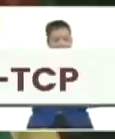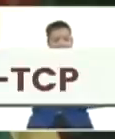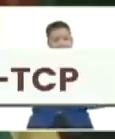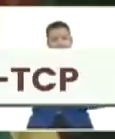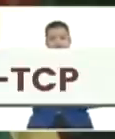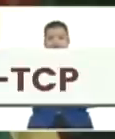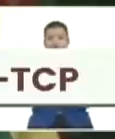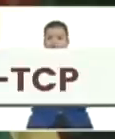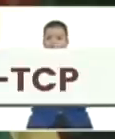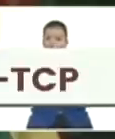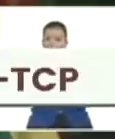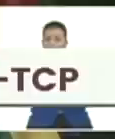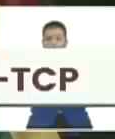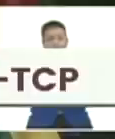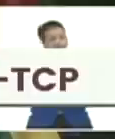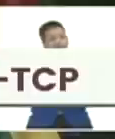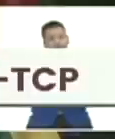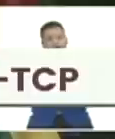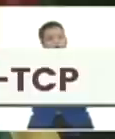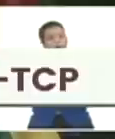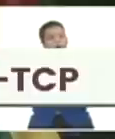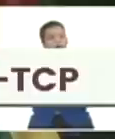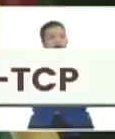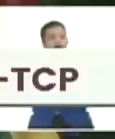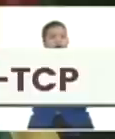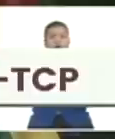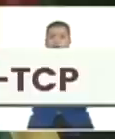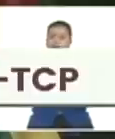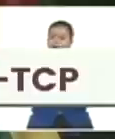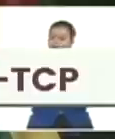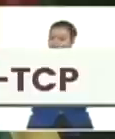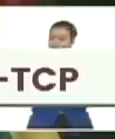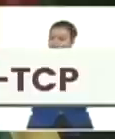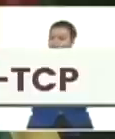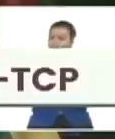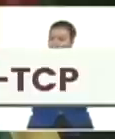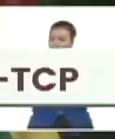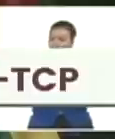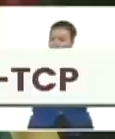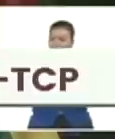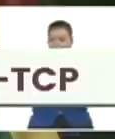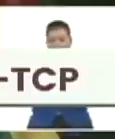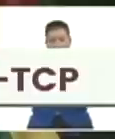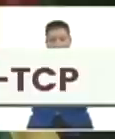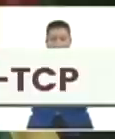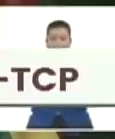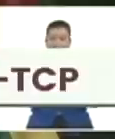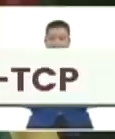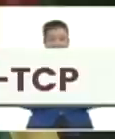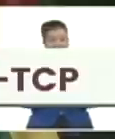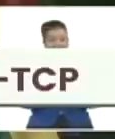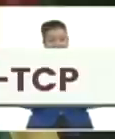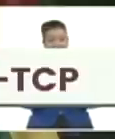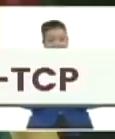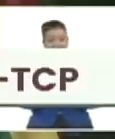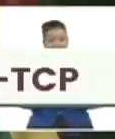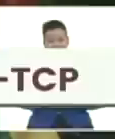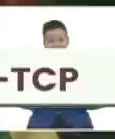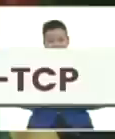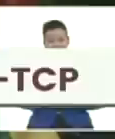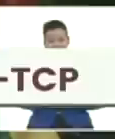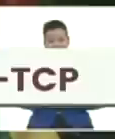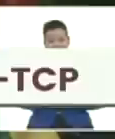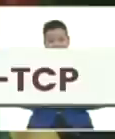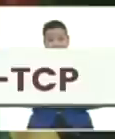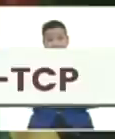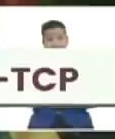que nuestros pueblos pagan con vidas. Sin embargo, como bien lo dijo el libertador Simón Bolívar en su